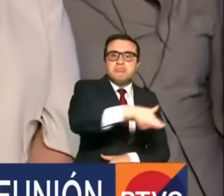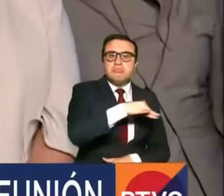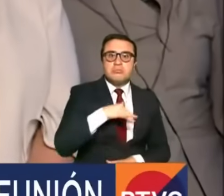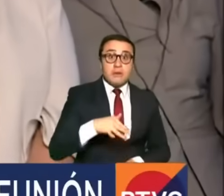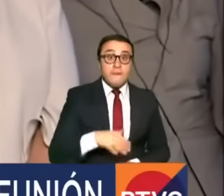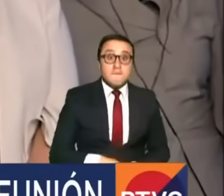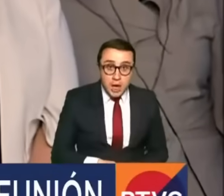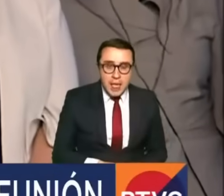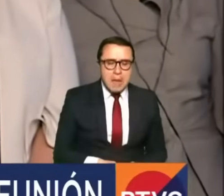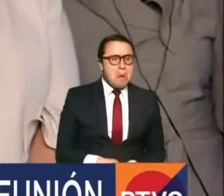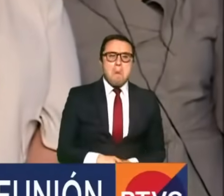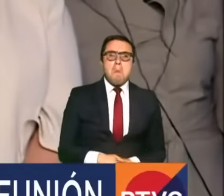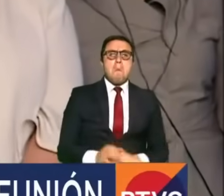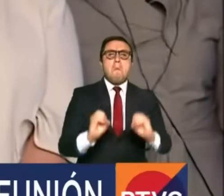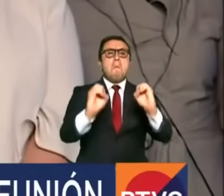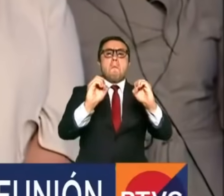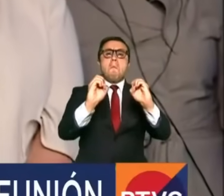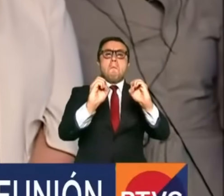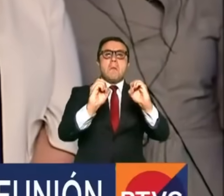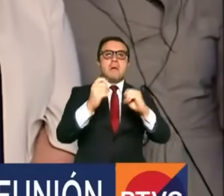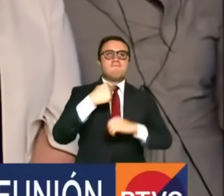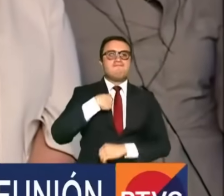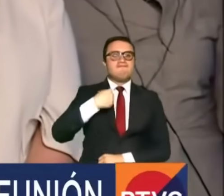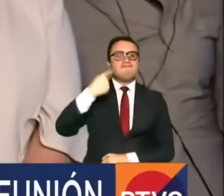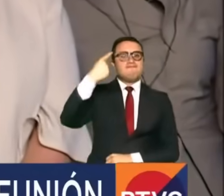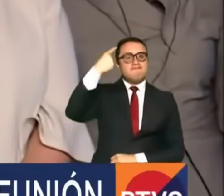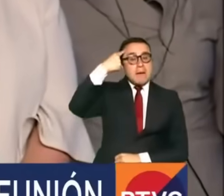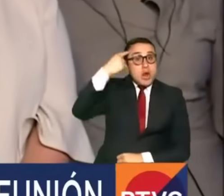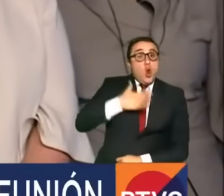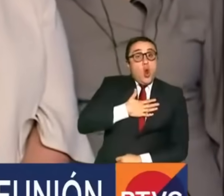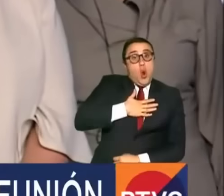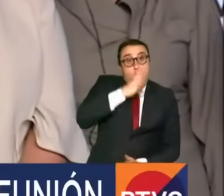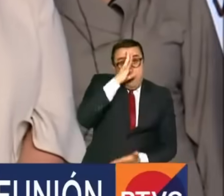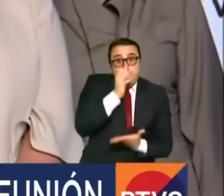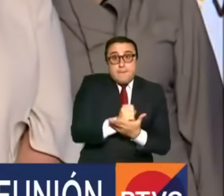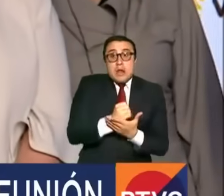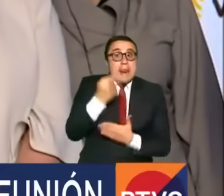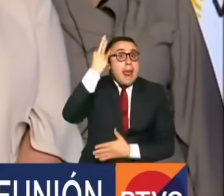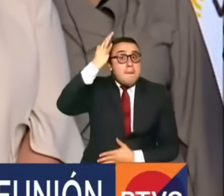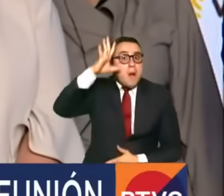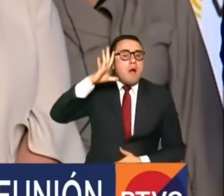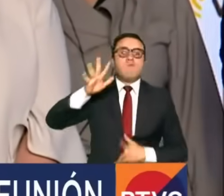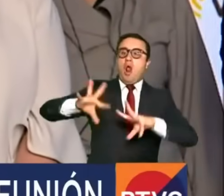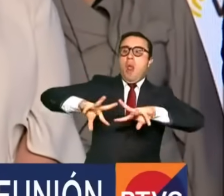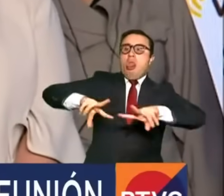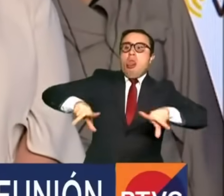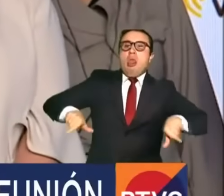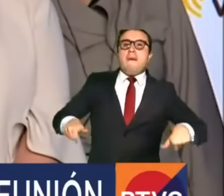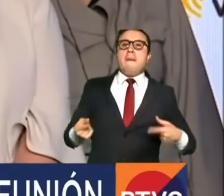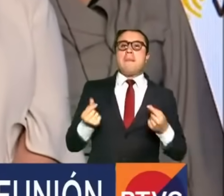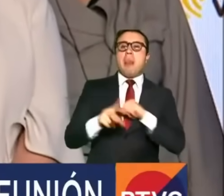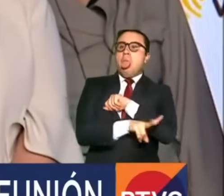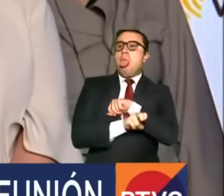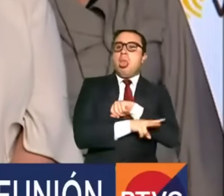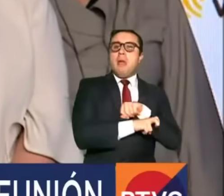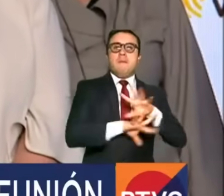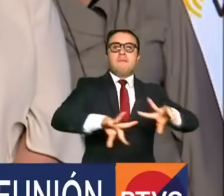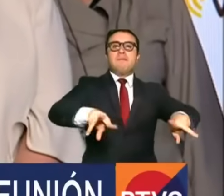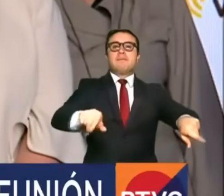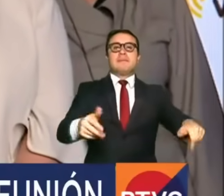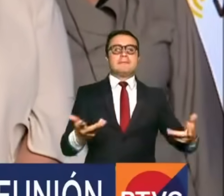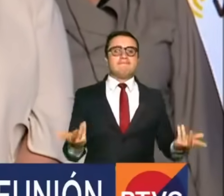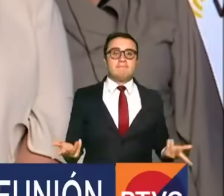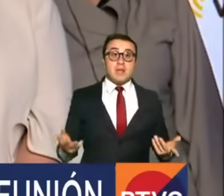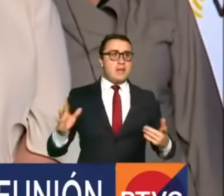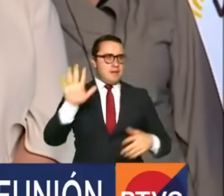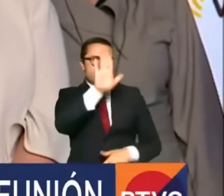Yo creo que parcialmente se lo robaron. Y no hay una transformación del territorio. Al contrario,